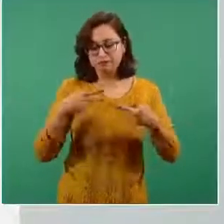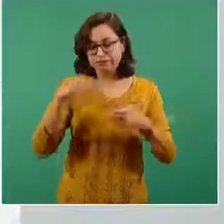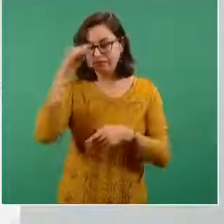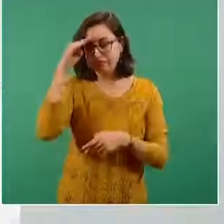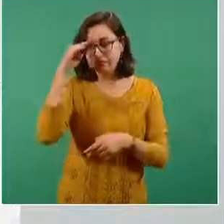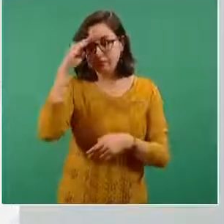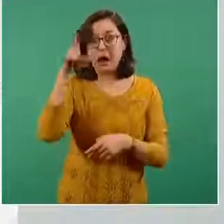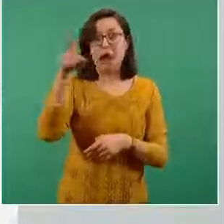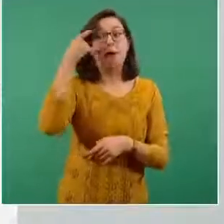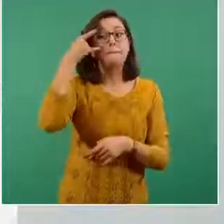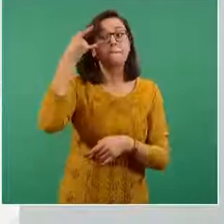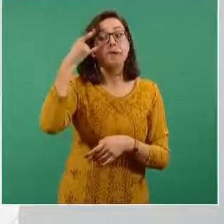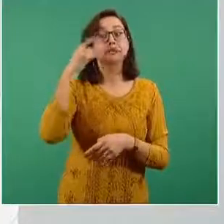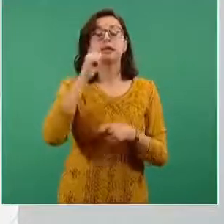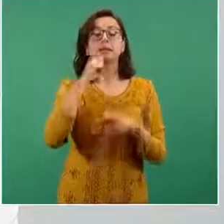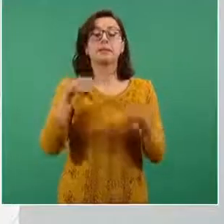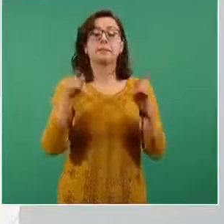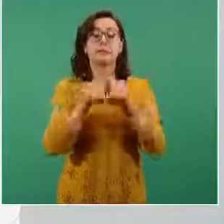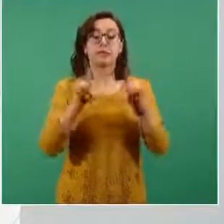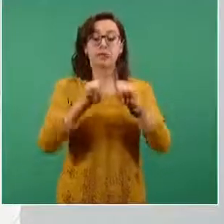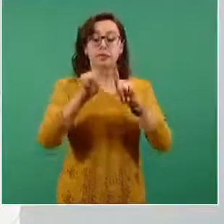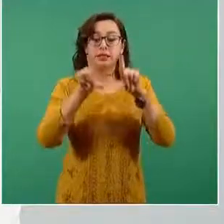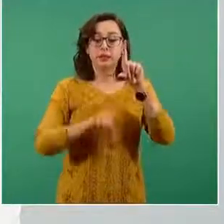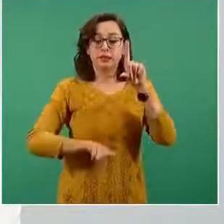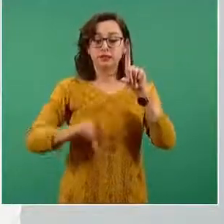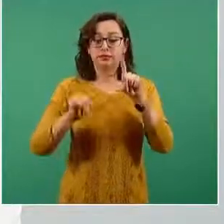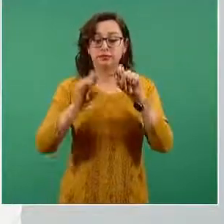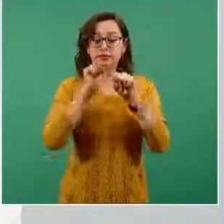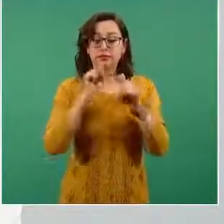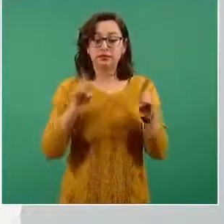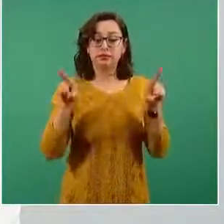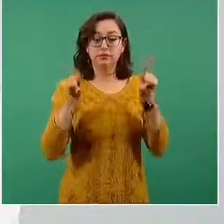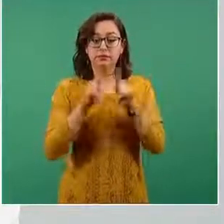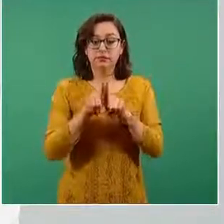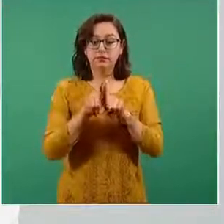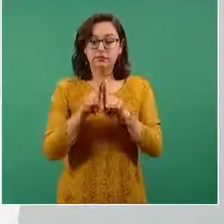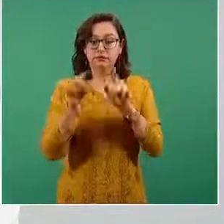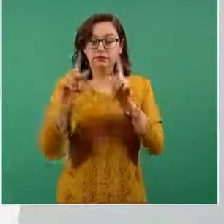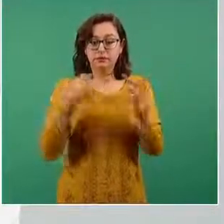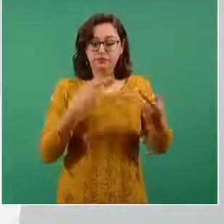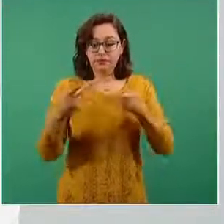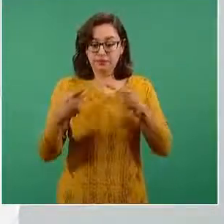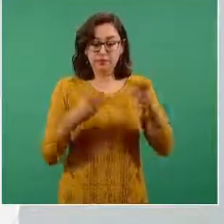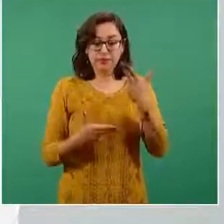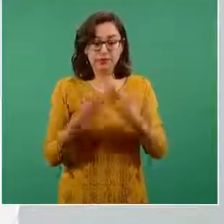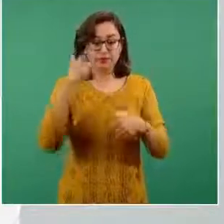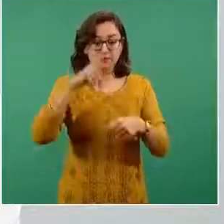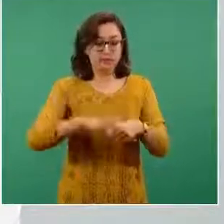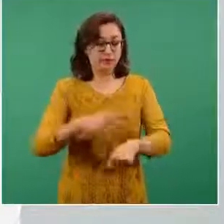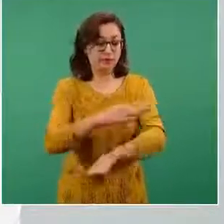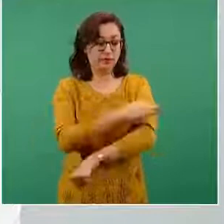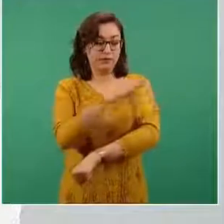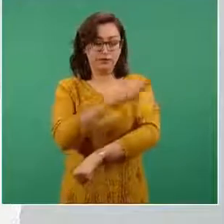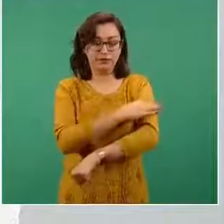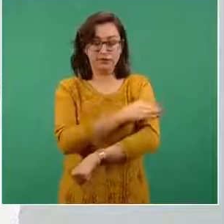el estado de Campeche, sino a nivel nacional y a través de la Estrategia Nacional de Vacunación, es precisamente poder cubrir lo antes posible